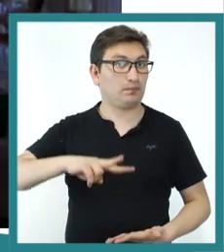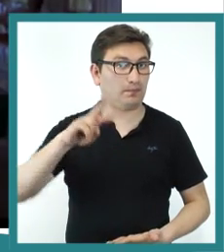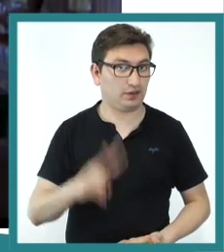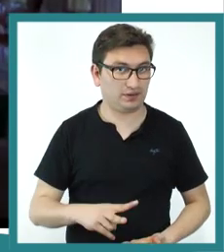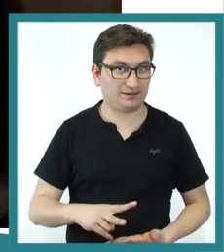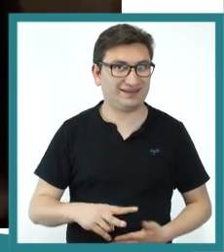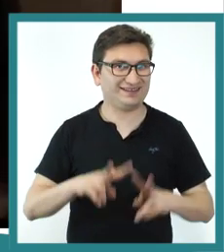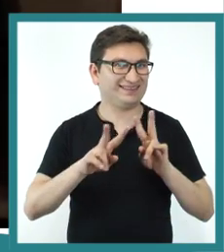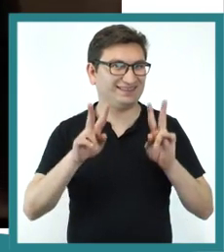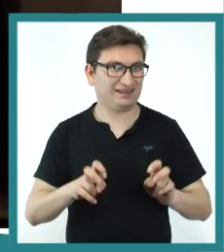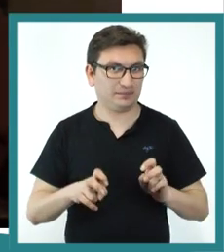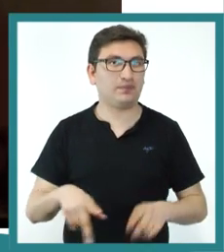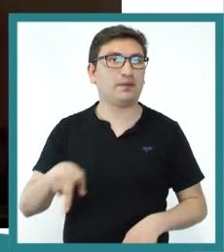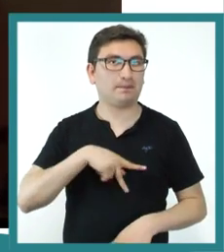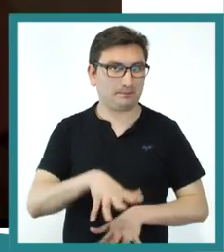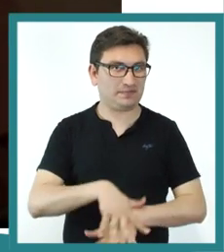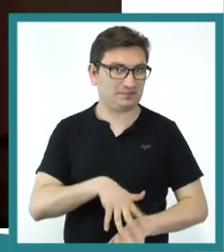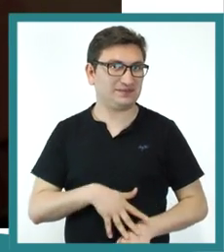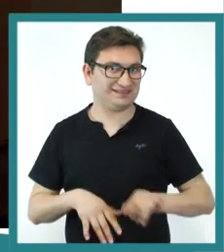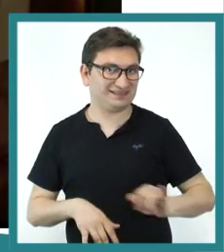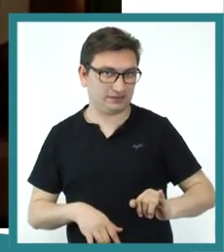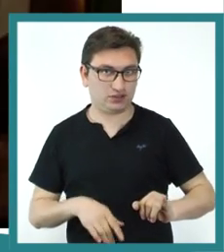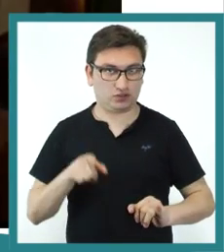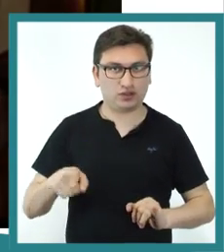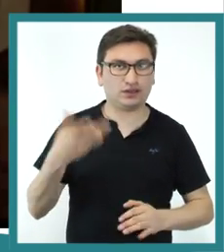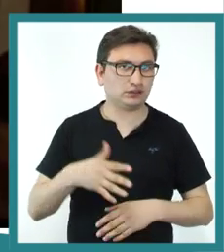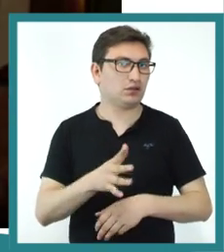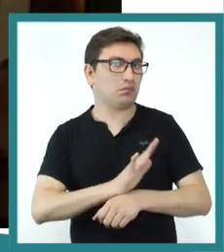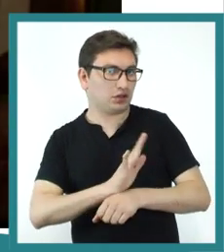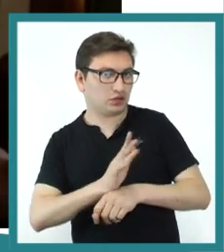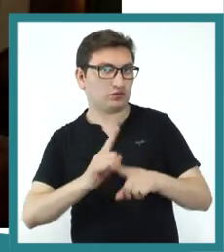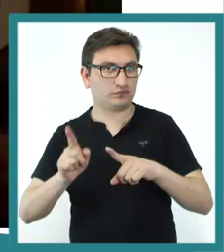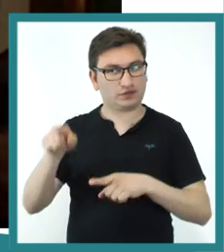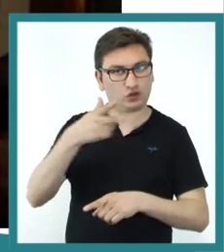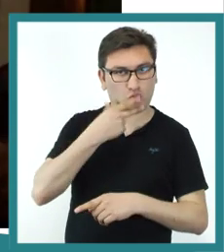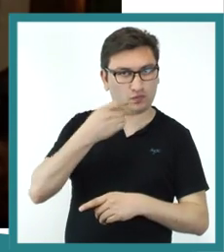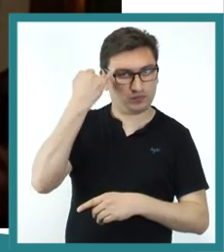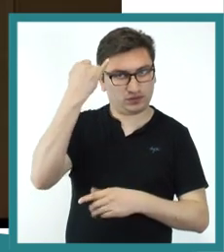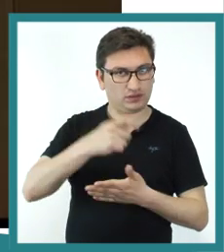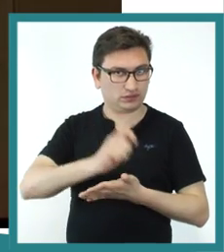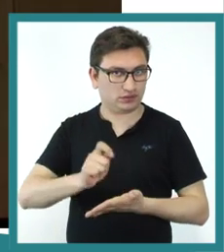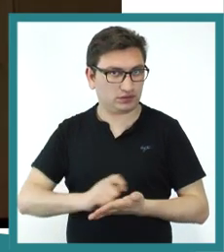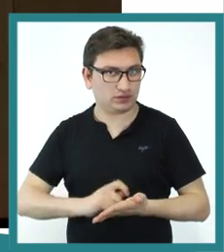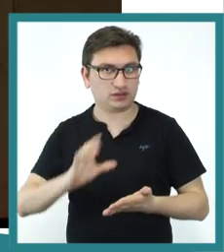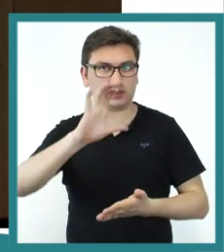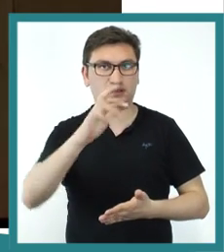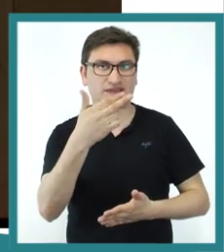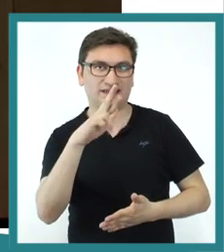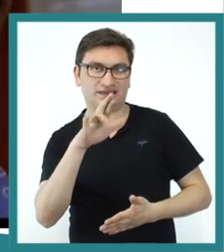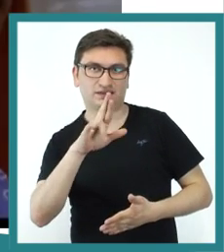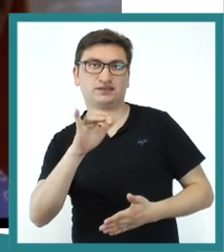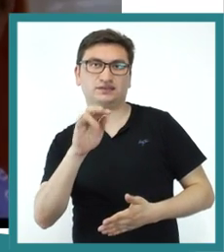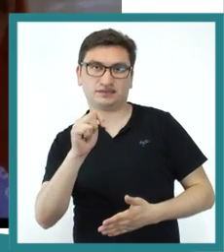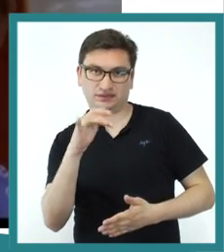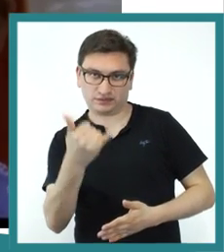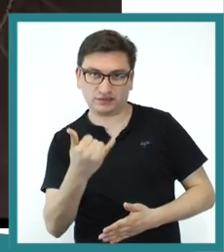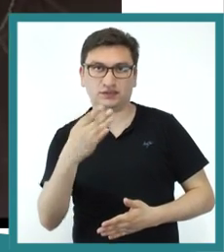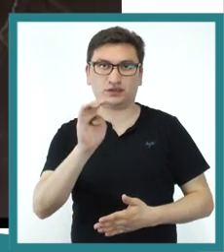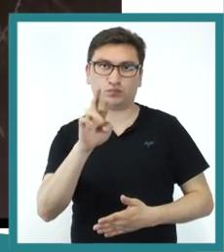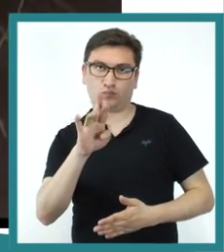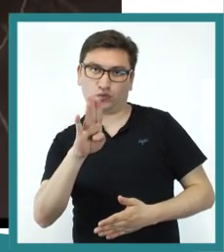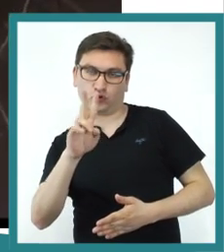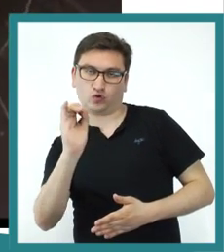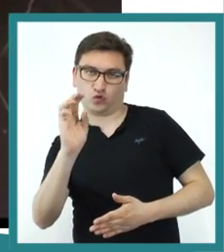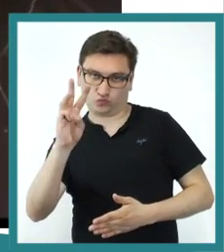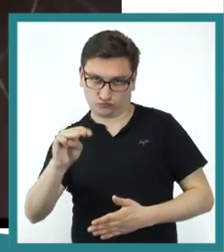Basada en una historia real, Mi pie izquierdo es un filme de superación que aborda la vida del escritor irlandés Christy Brown,